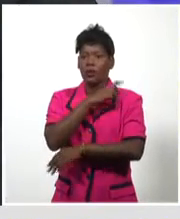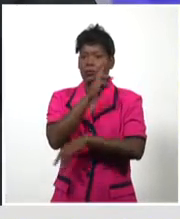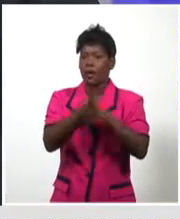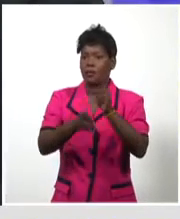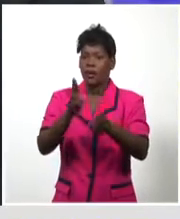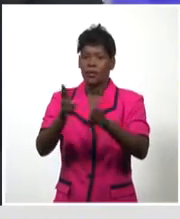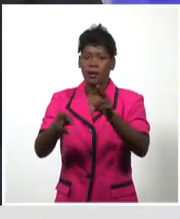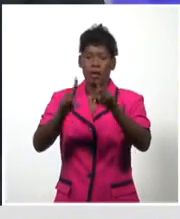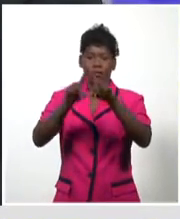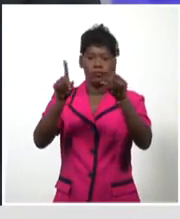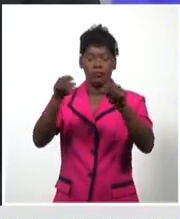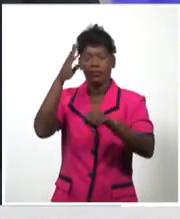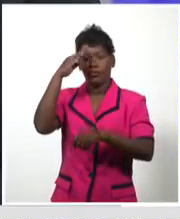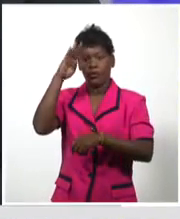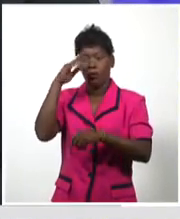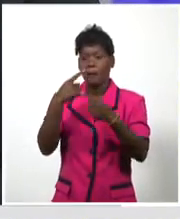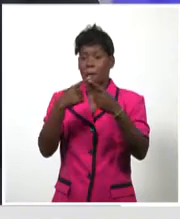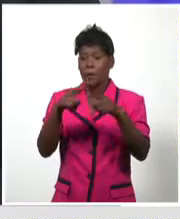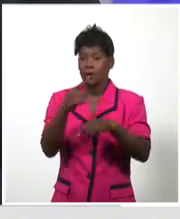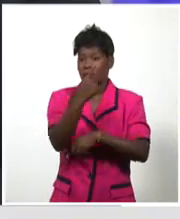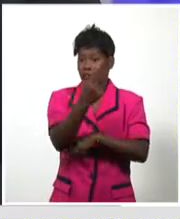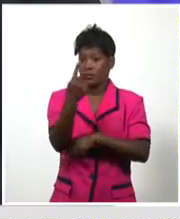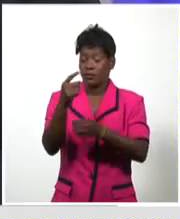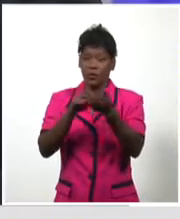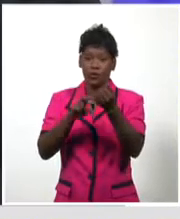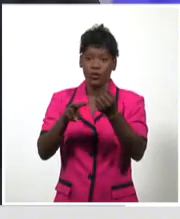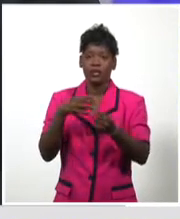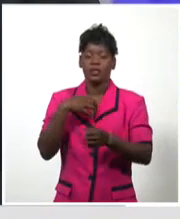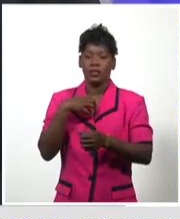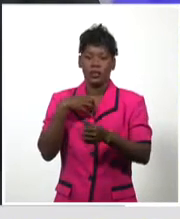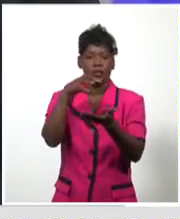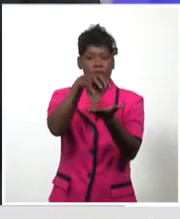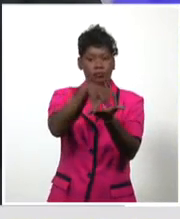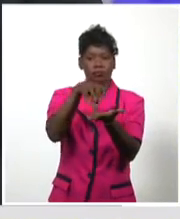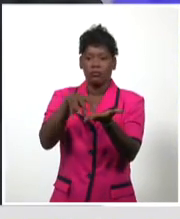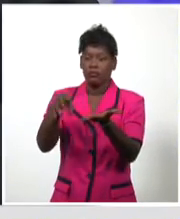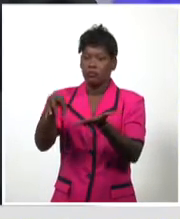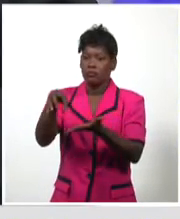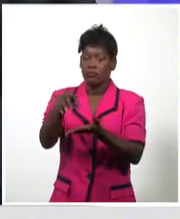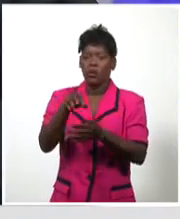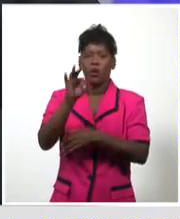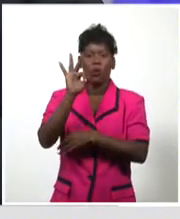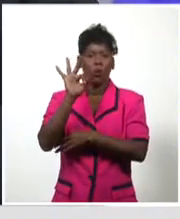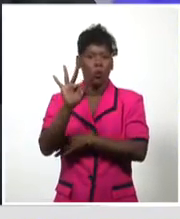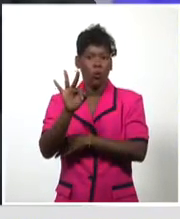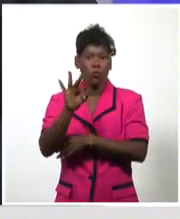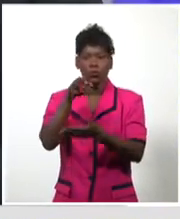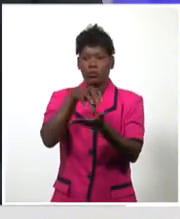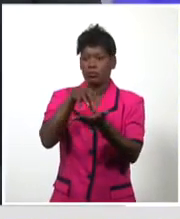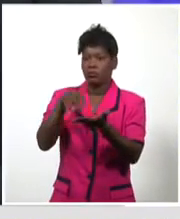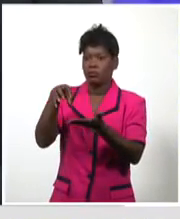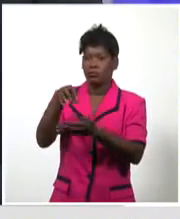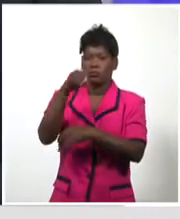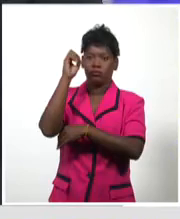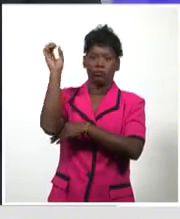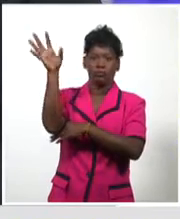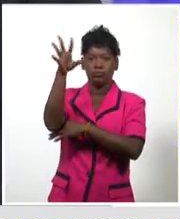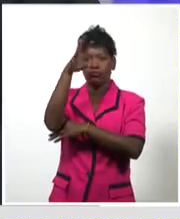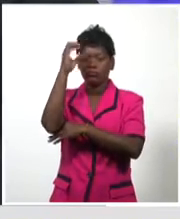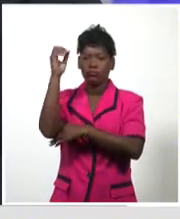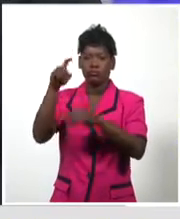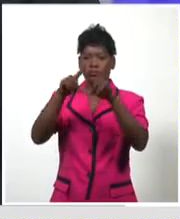nacional, pero todas las provincias tienen sus estaciones meteorológicas, existen 8 radares en el país y todo eso trabaja de una manera engranada.